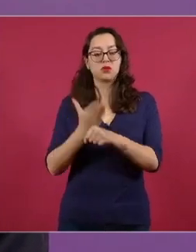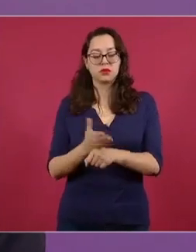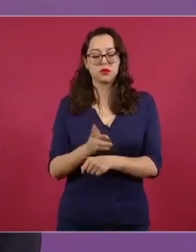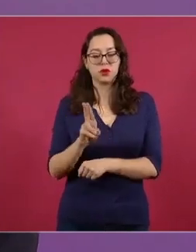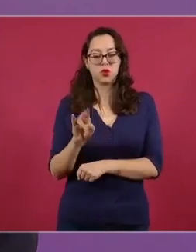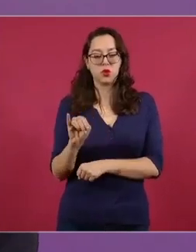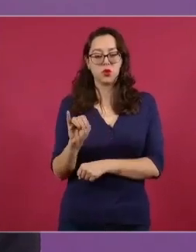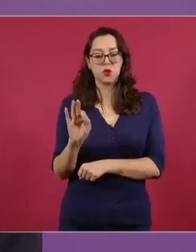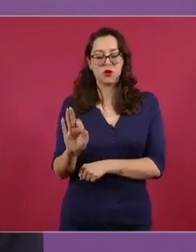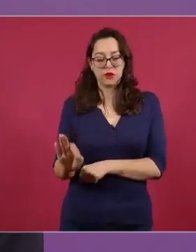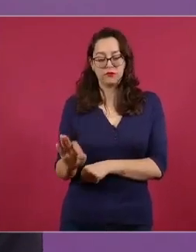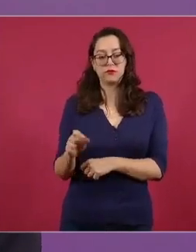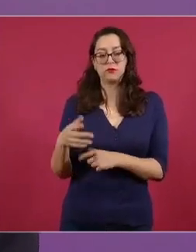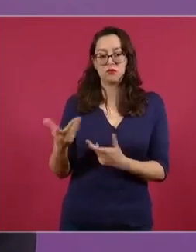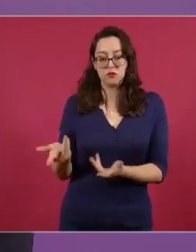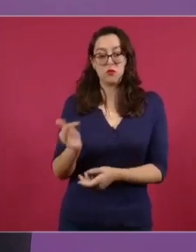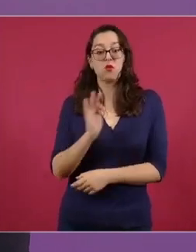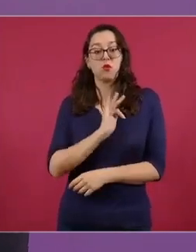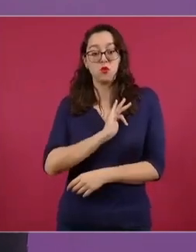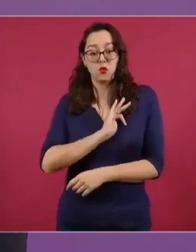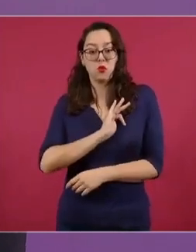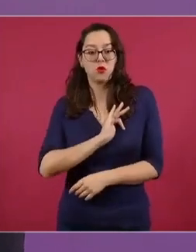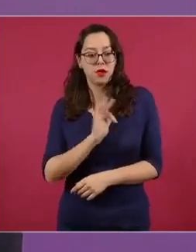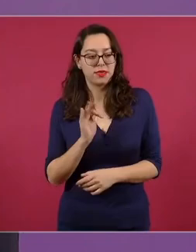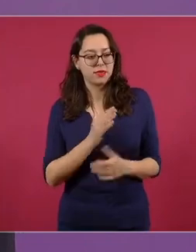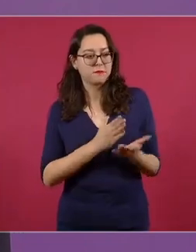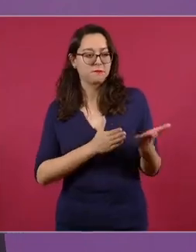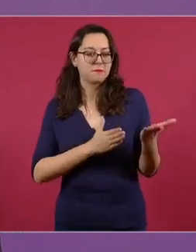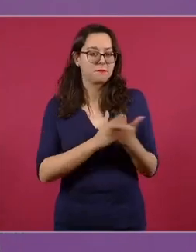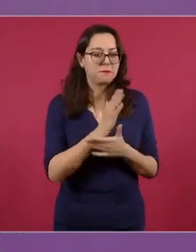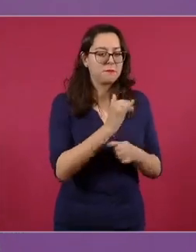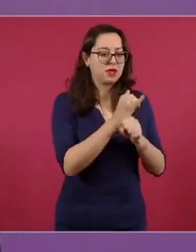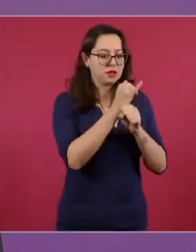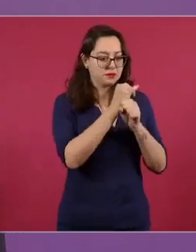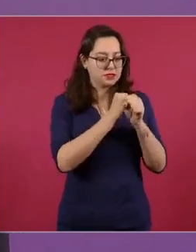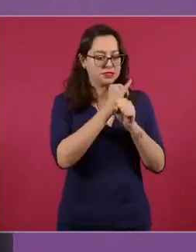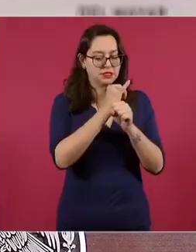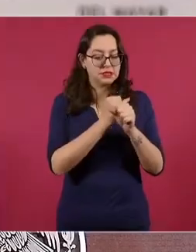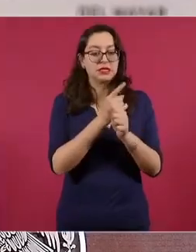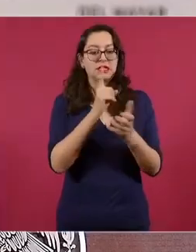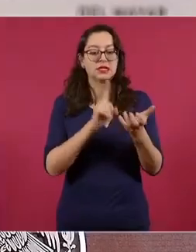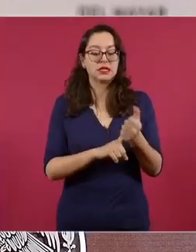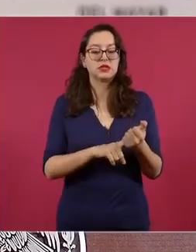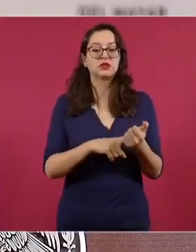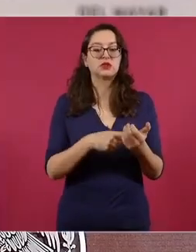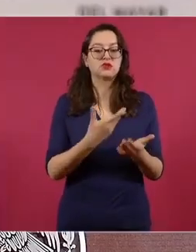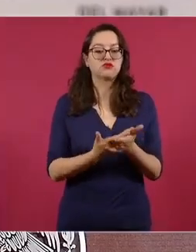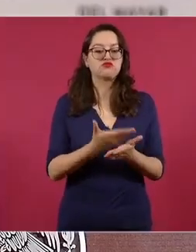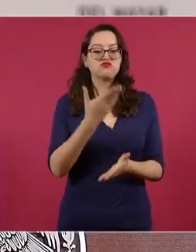procedibilidad para judicializar en los tribunales, obviamente,